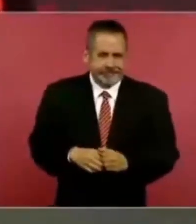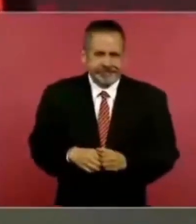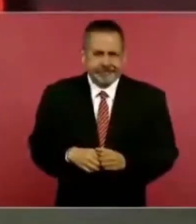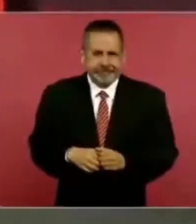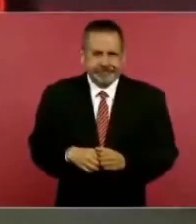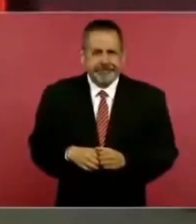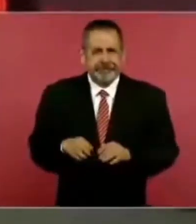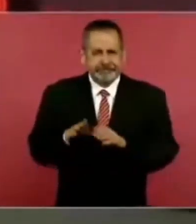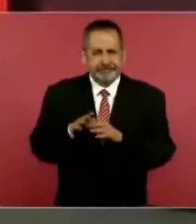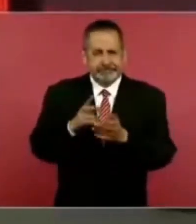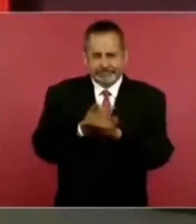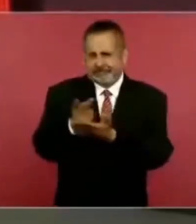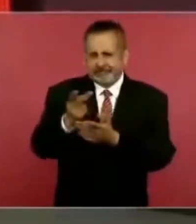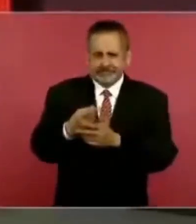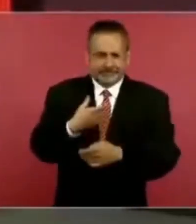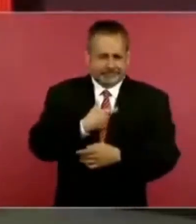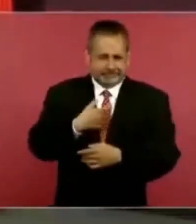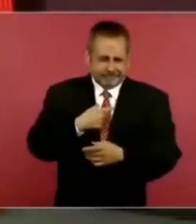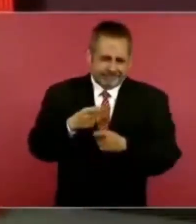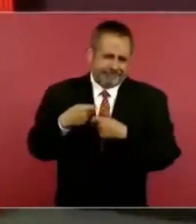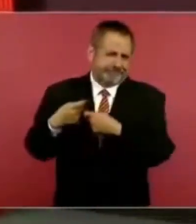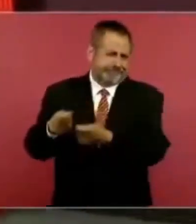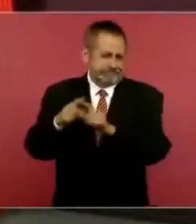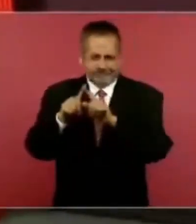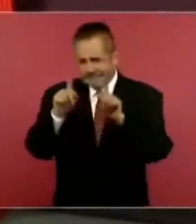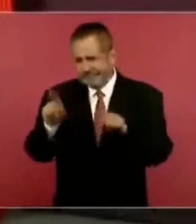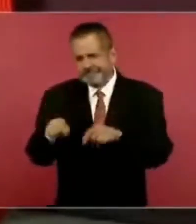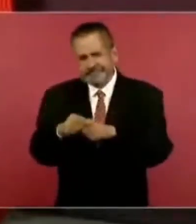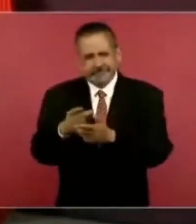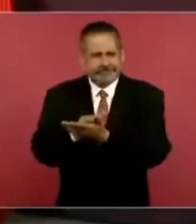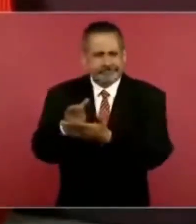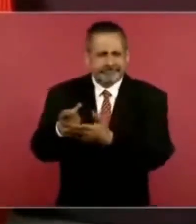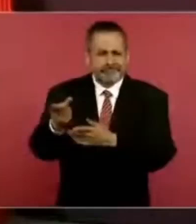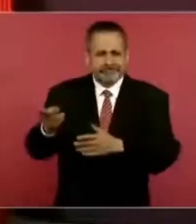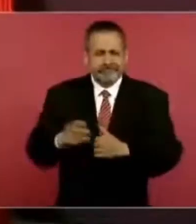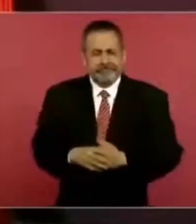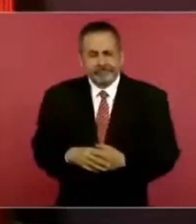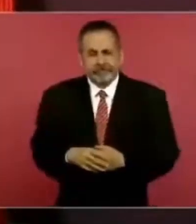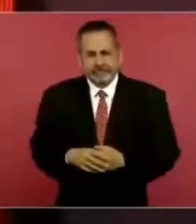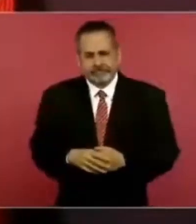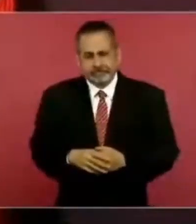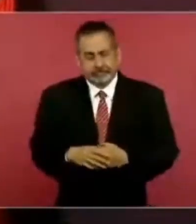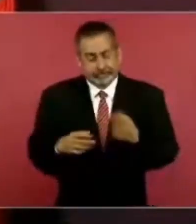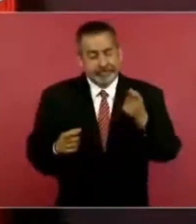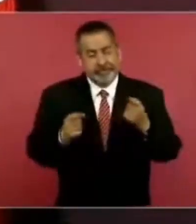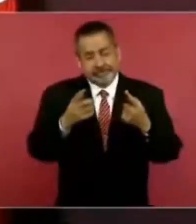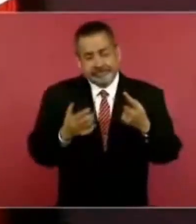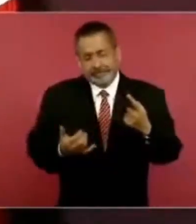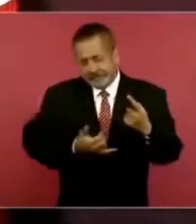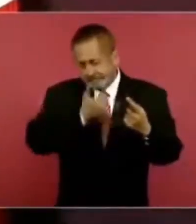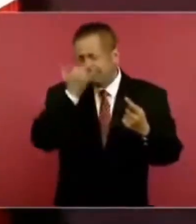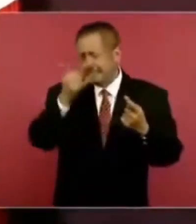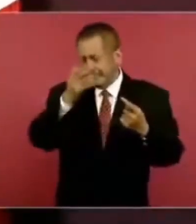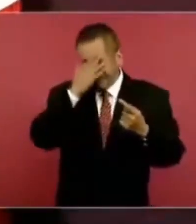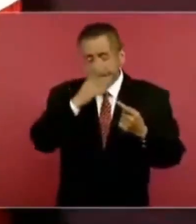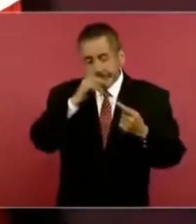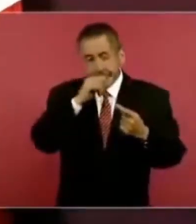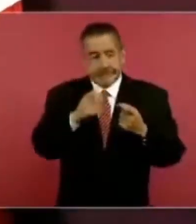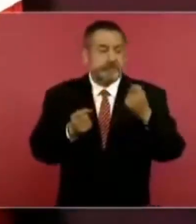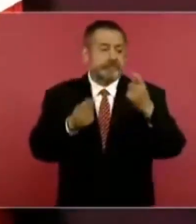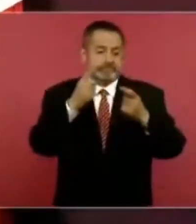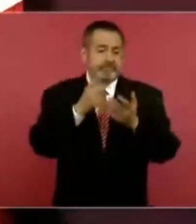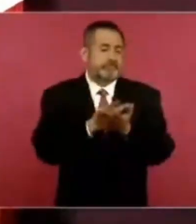la entrega de estas condecoraciones. Son como algunos errores que han cometido los que